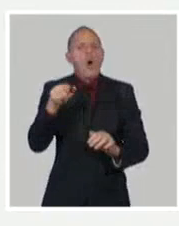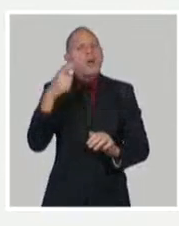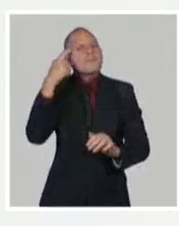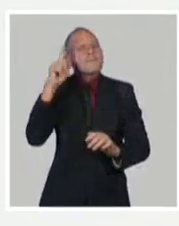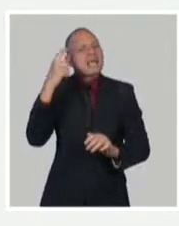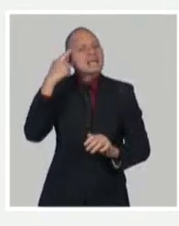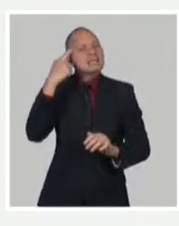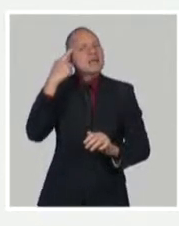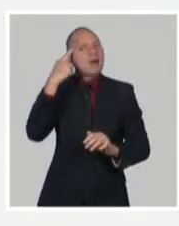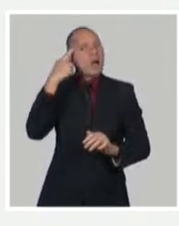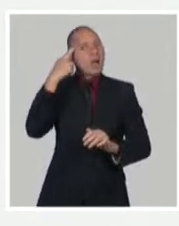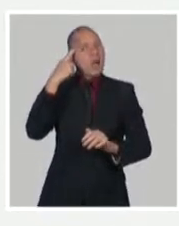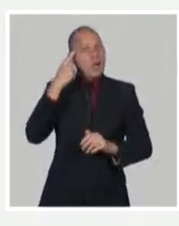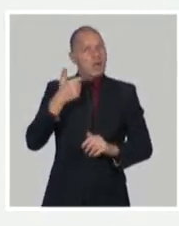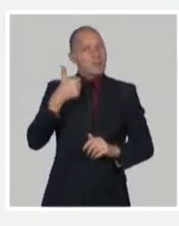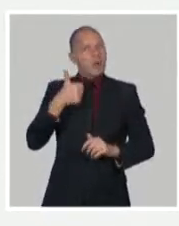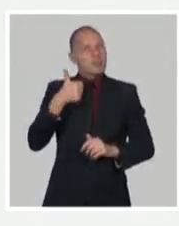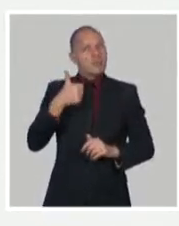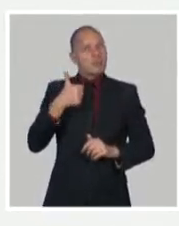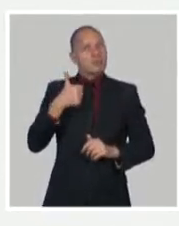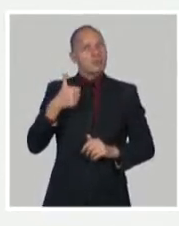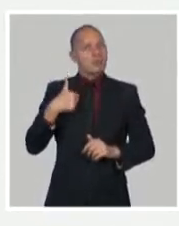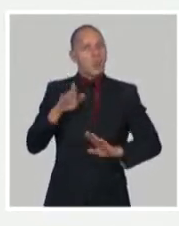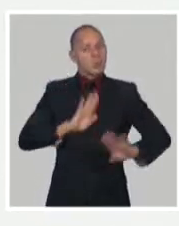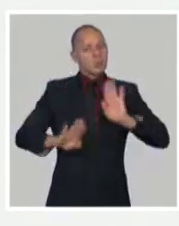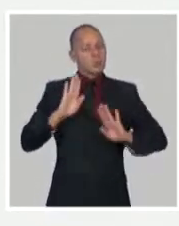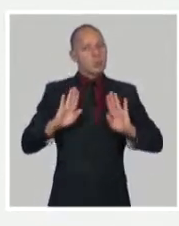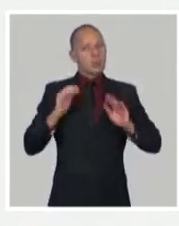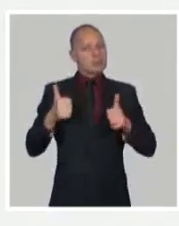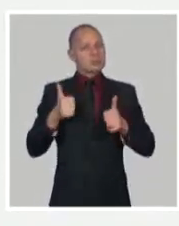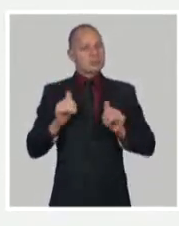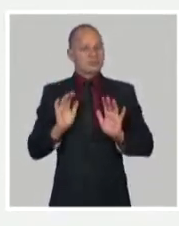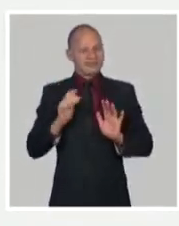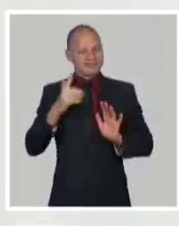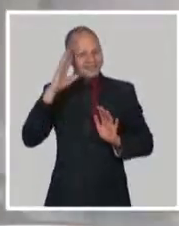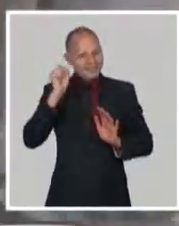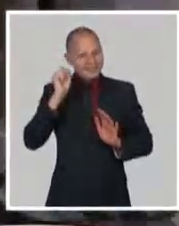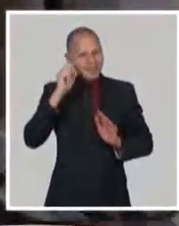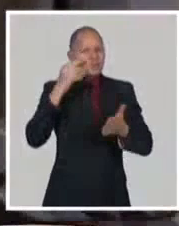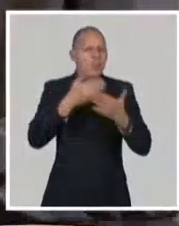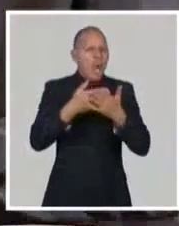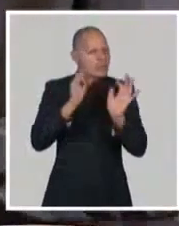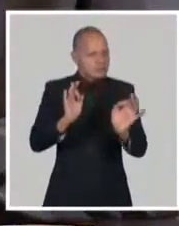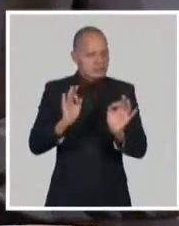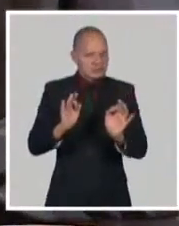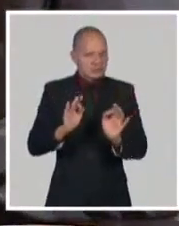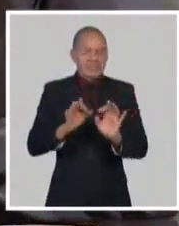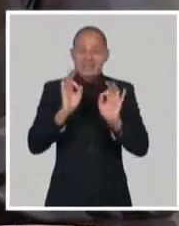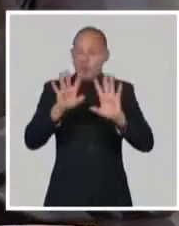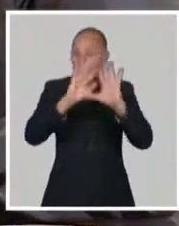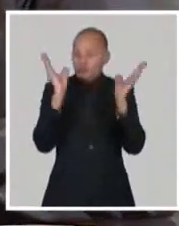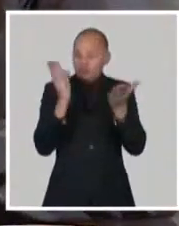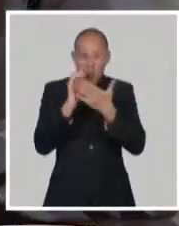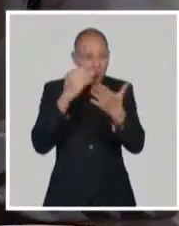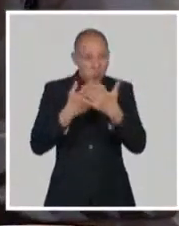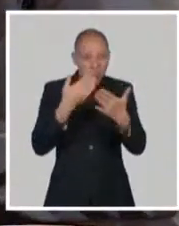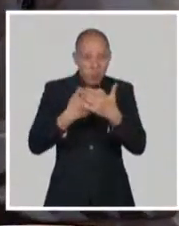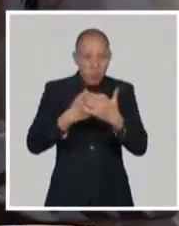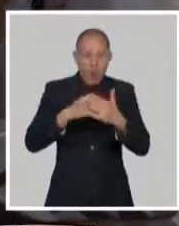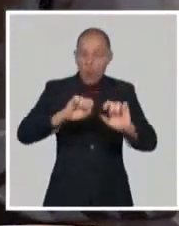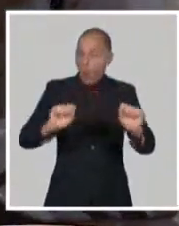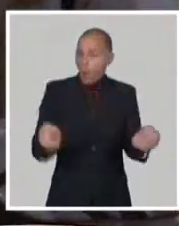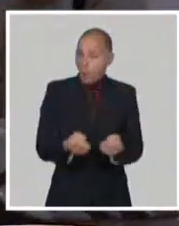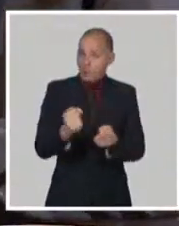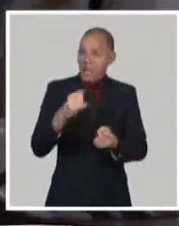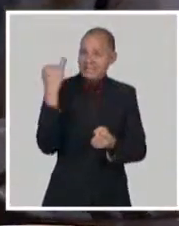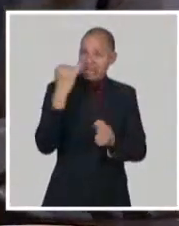por lo tanto tendremos que tomar la decisión de si nos vamos a ir con una fórmula o con dos fórmulas de Soberana 1 a la fase 2 próximamente